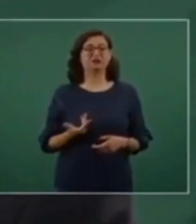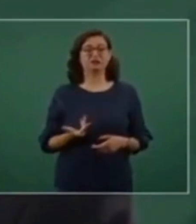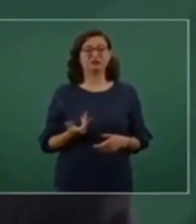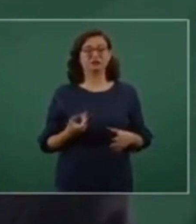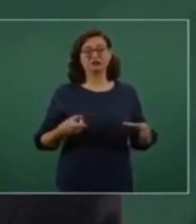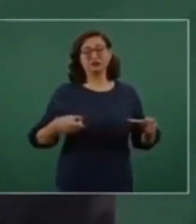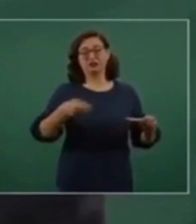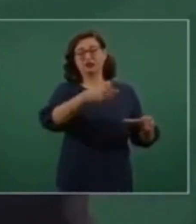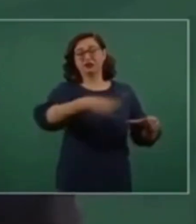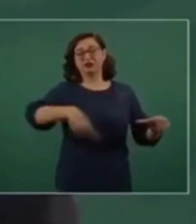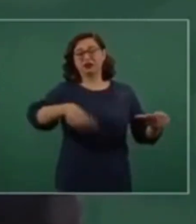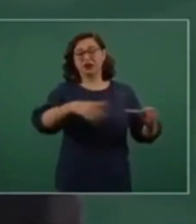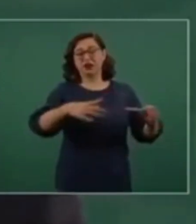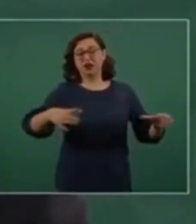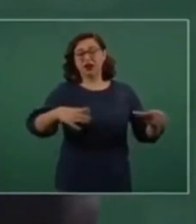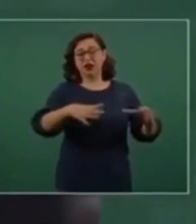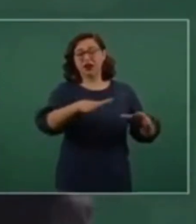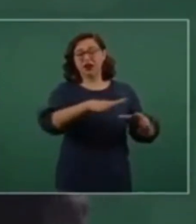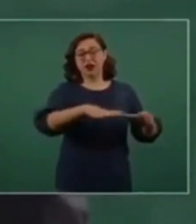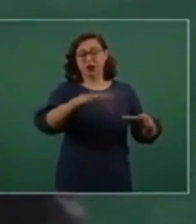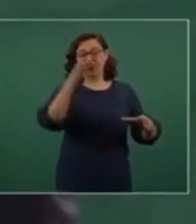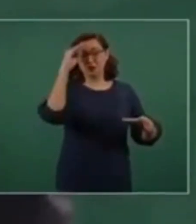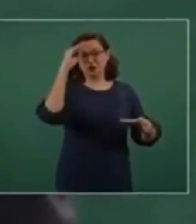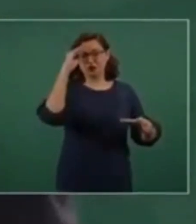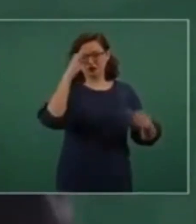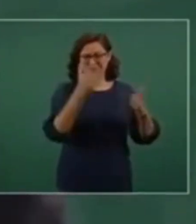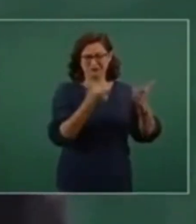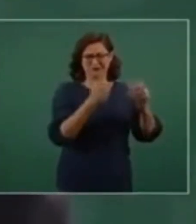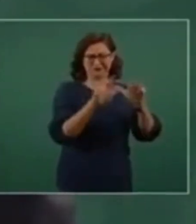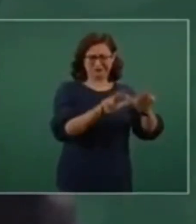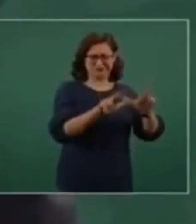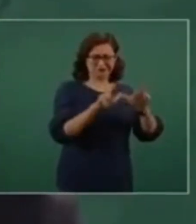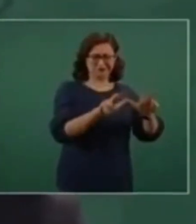de que si le va bien a los de arriba, les